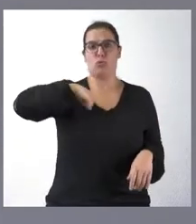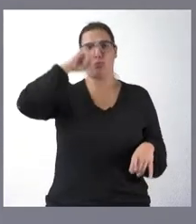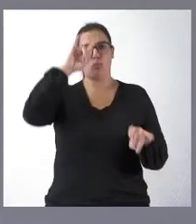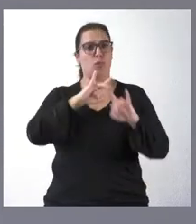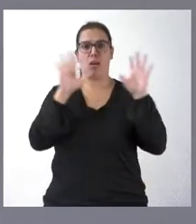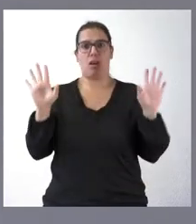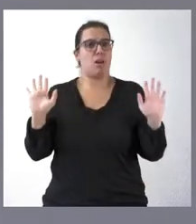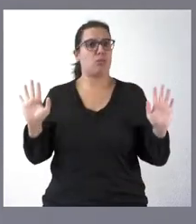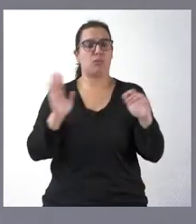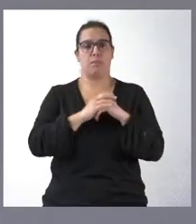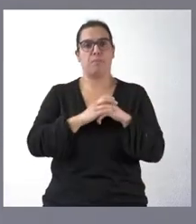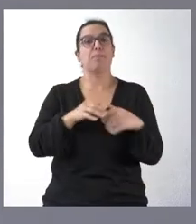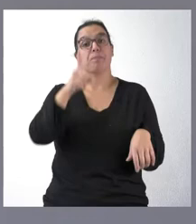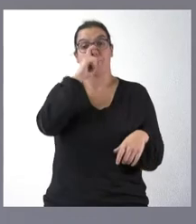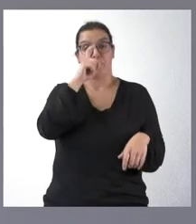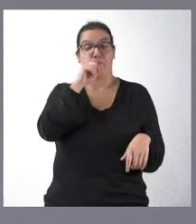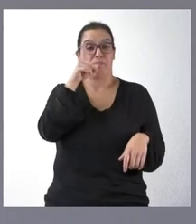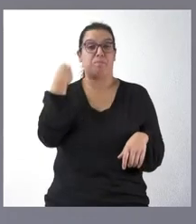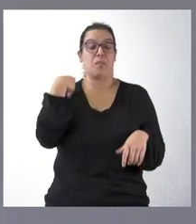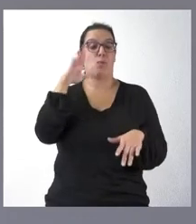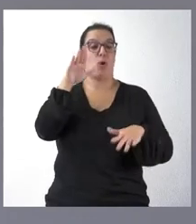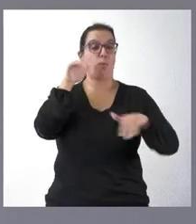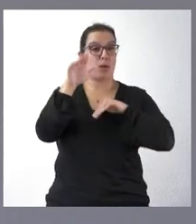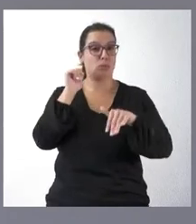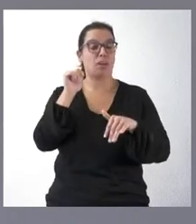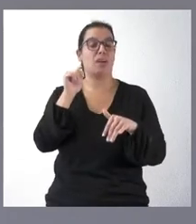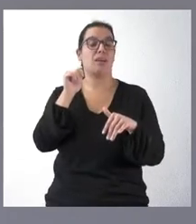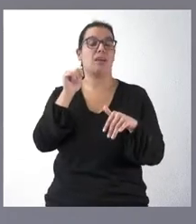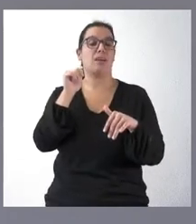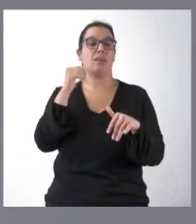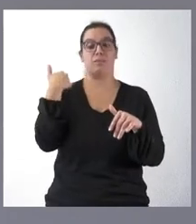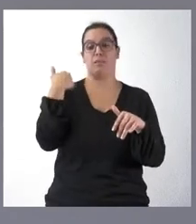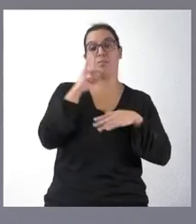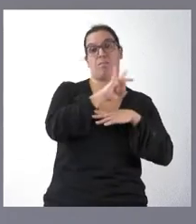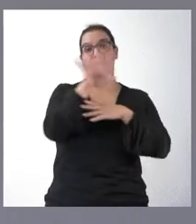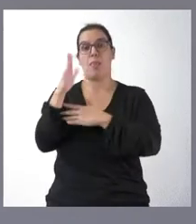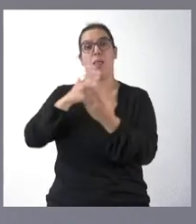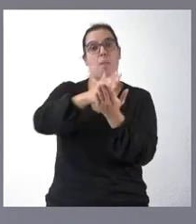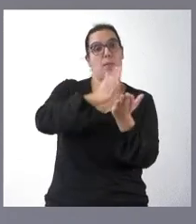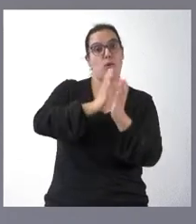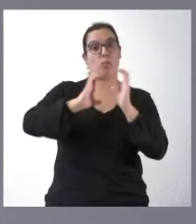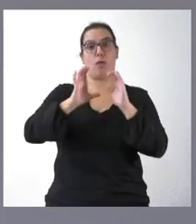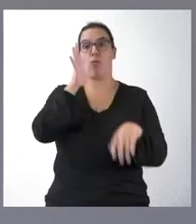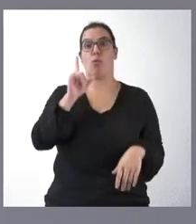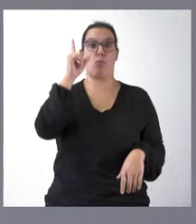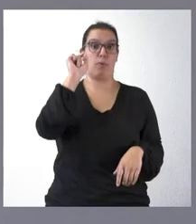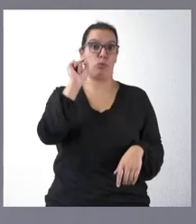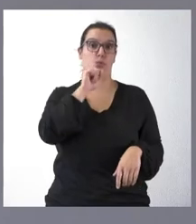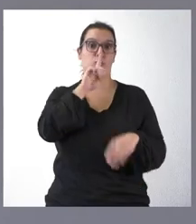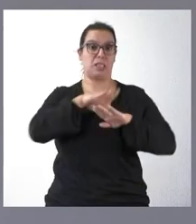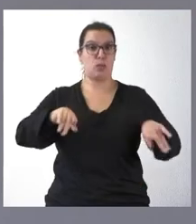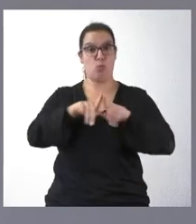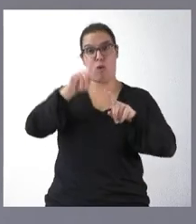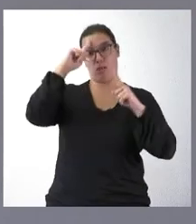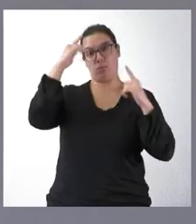incluso recordar a usted que la convocatoria que se envió a los medios de comunicación para el minuto de silencio expresamente